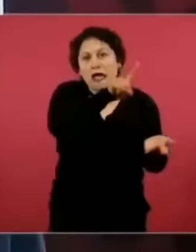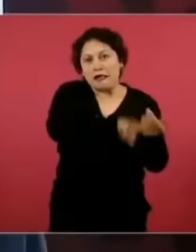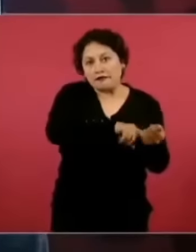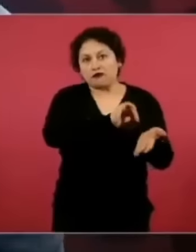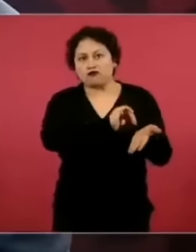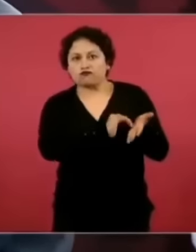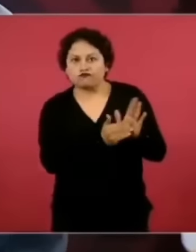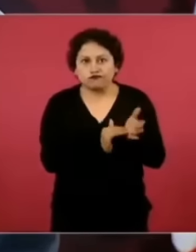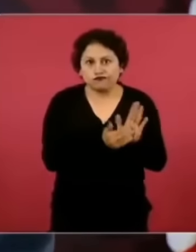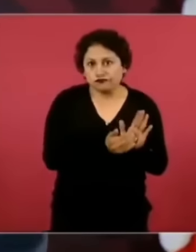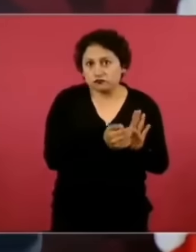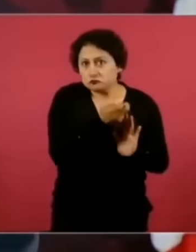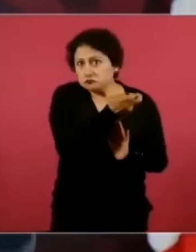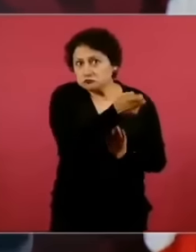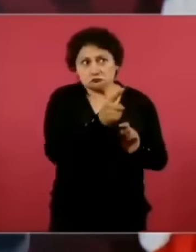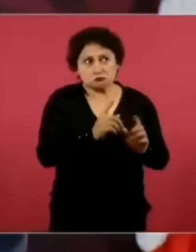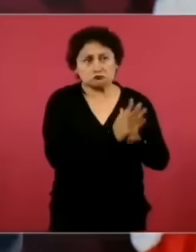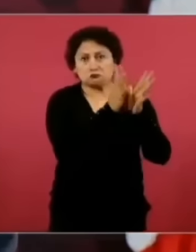estrategia